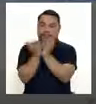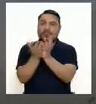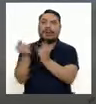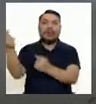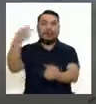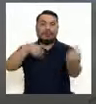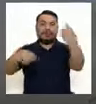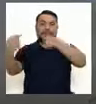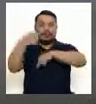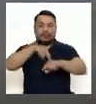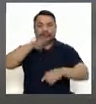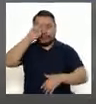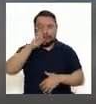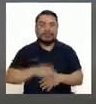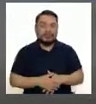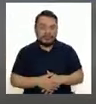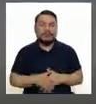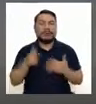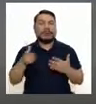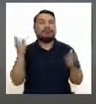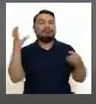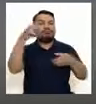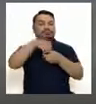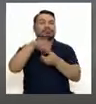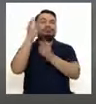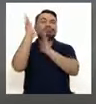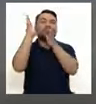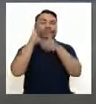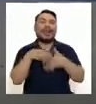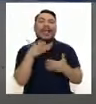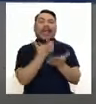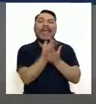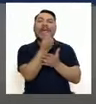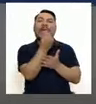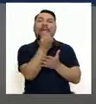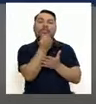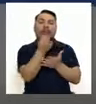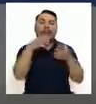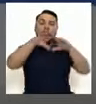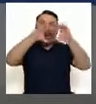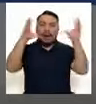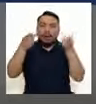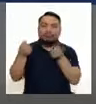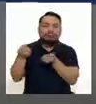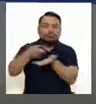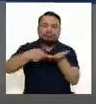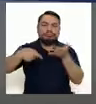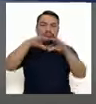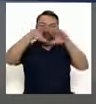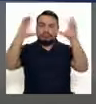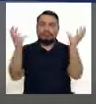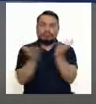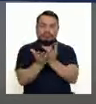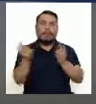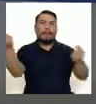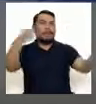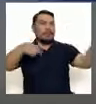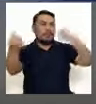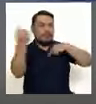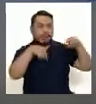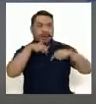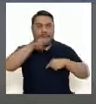coinciden en Perú no solamente para formar parte de la 31ª reunión de la APEC, sino también para